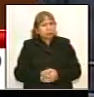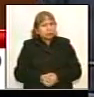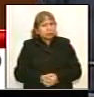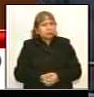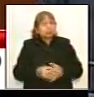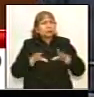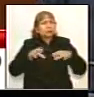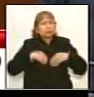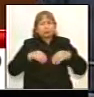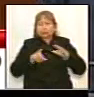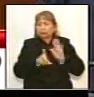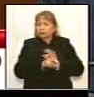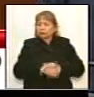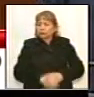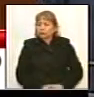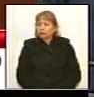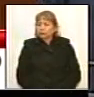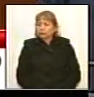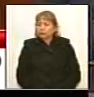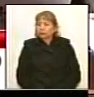no...